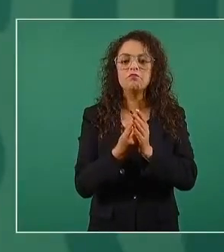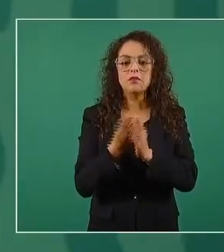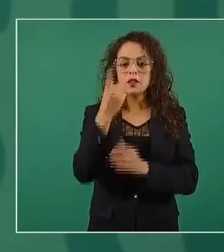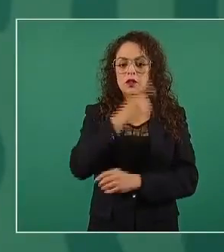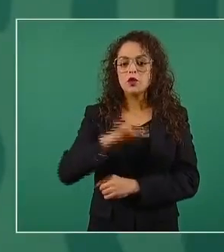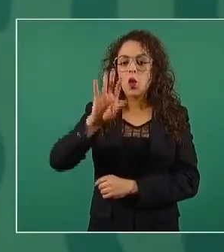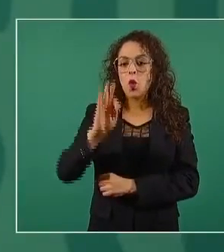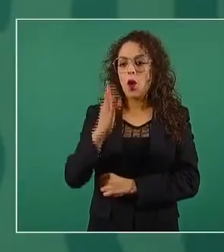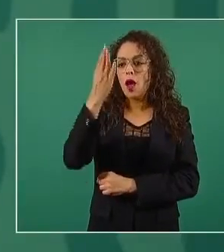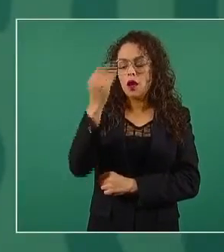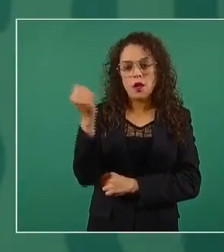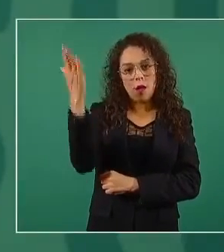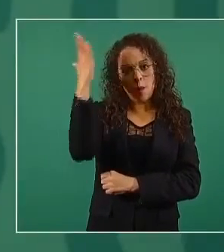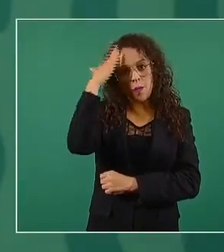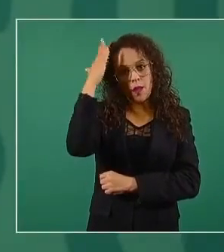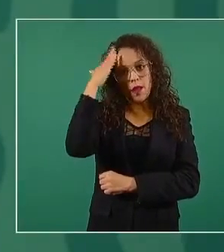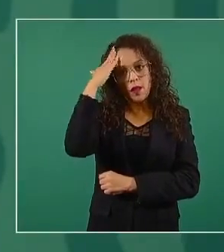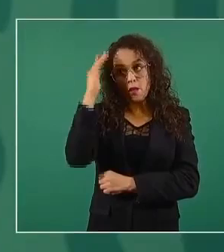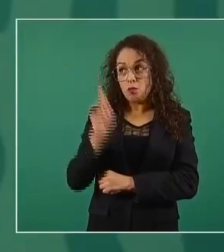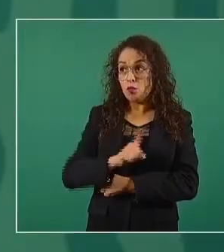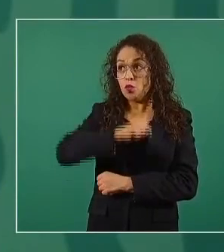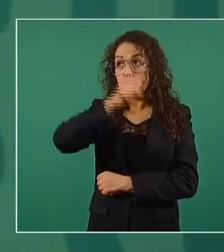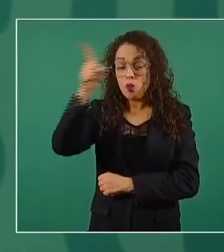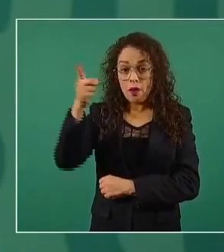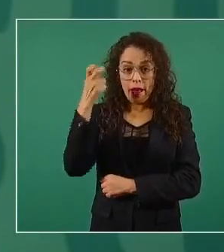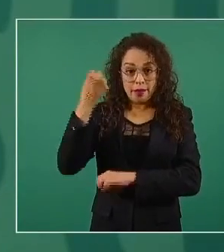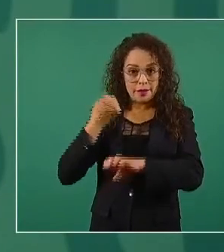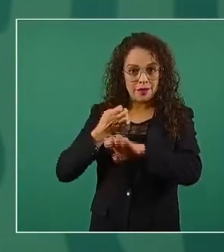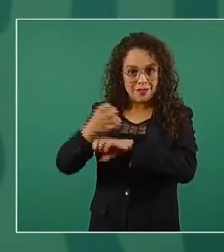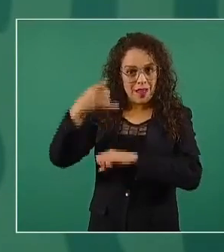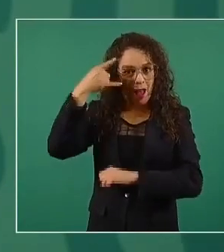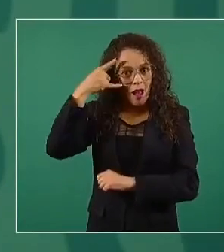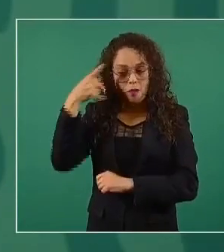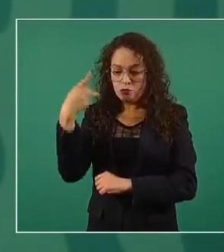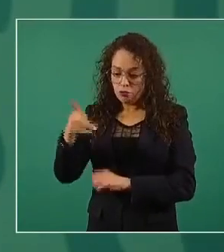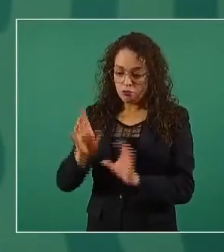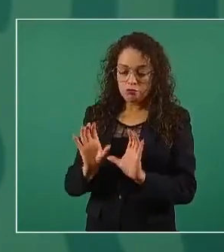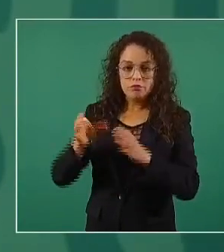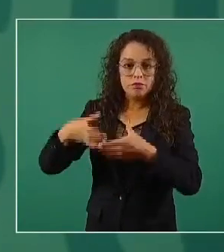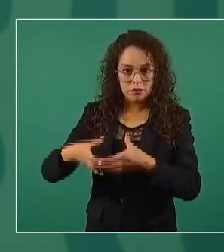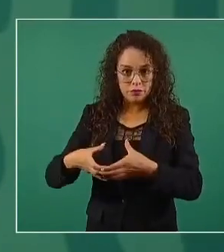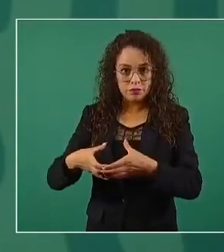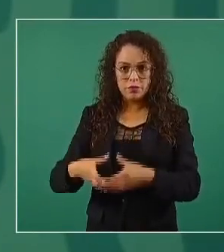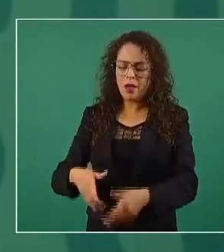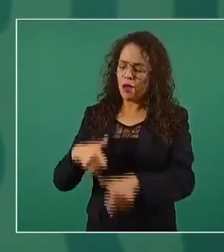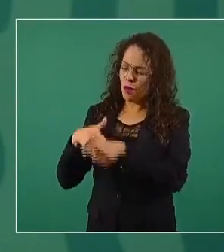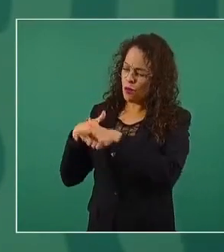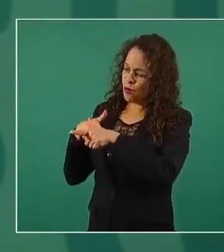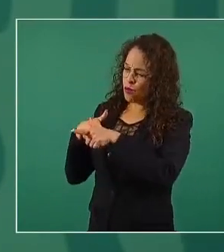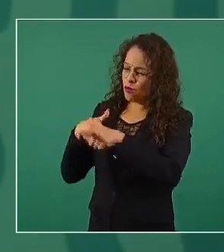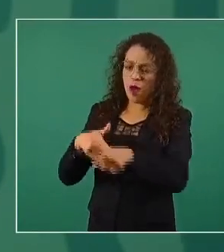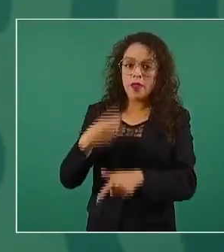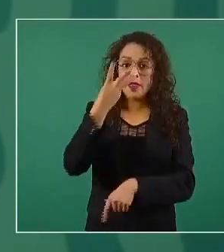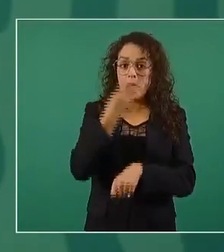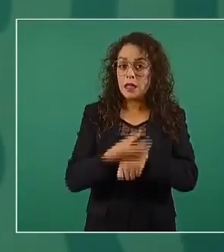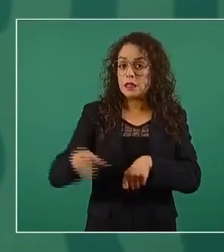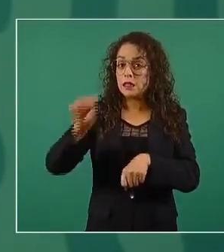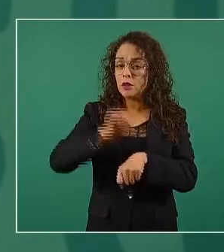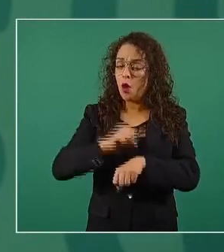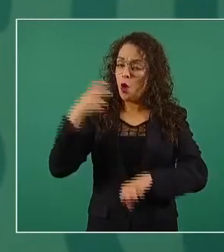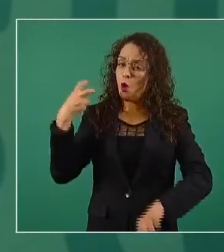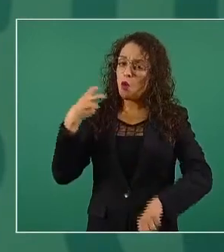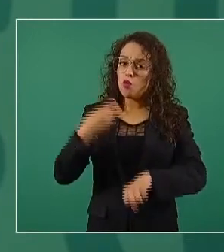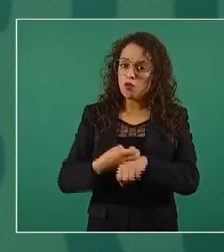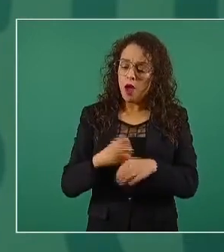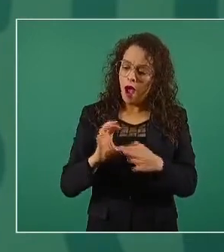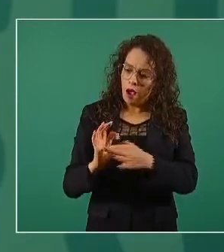líderes comunitarios de Campeche a través de 3 semanas intensivas de relación